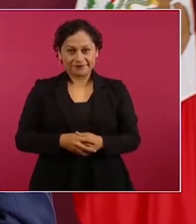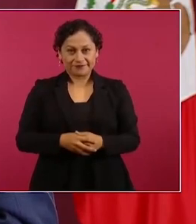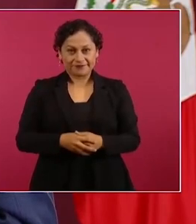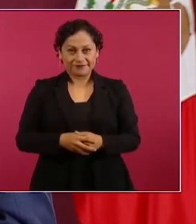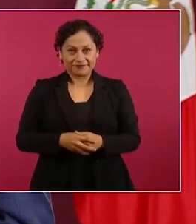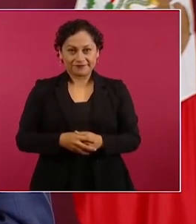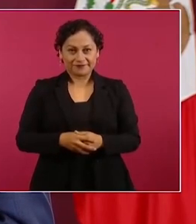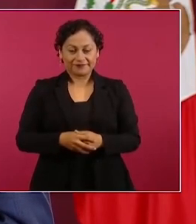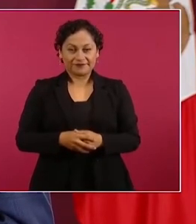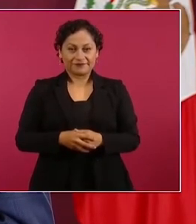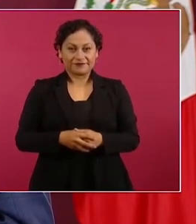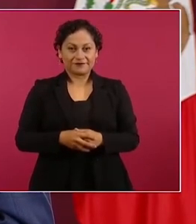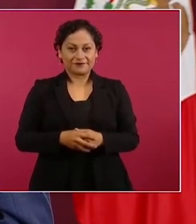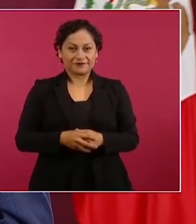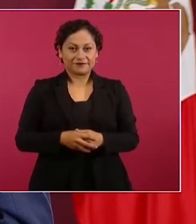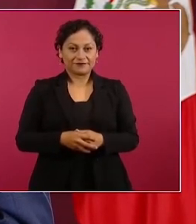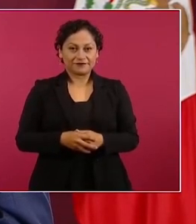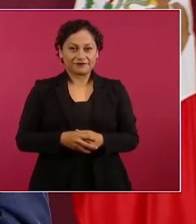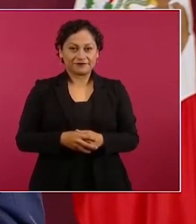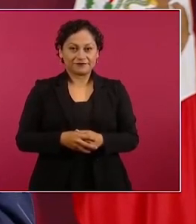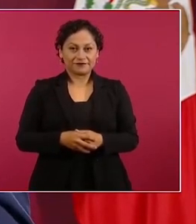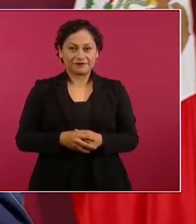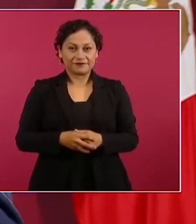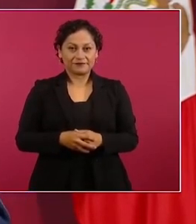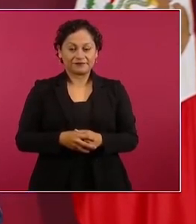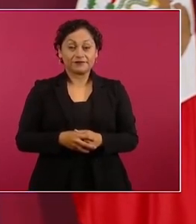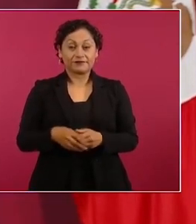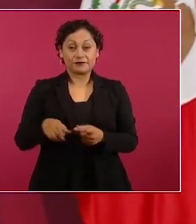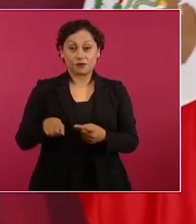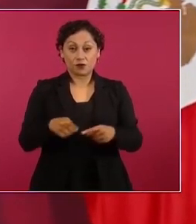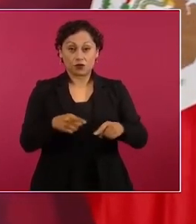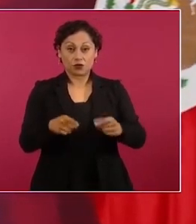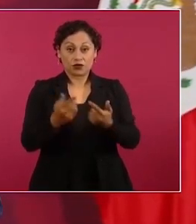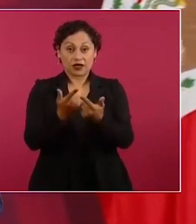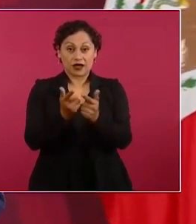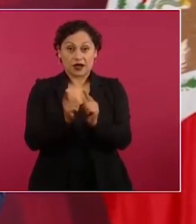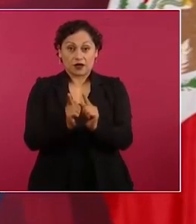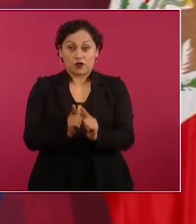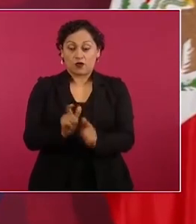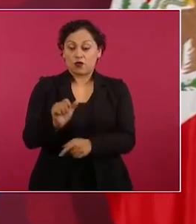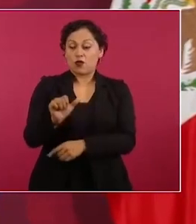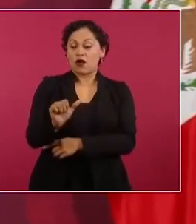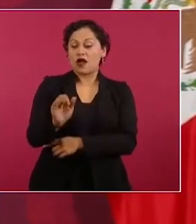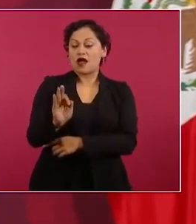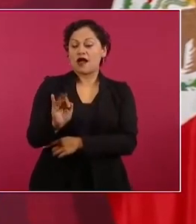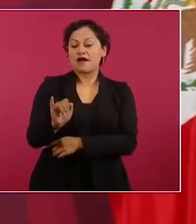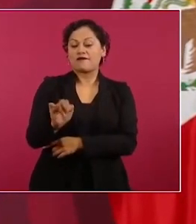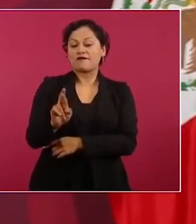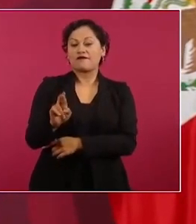la música del grupo Afirme, dice.